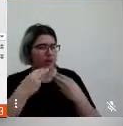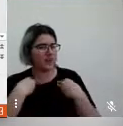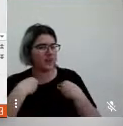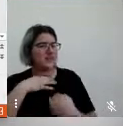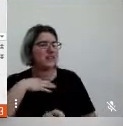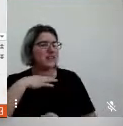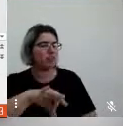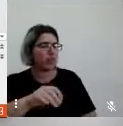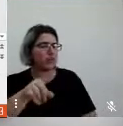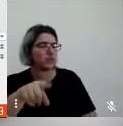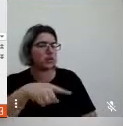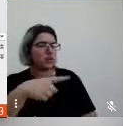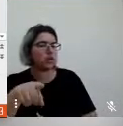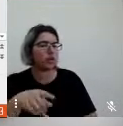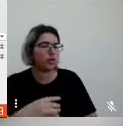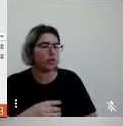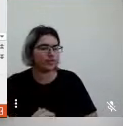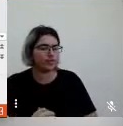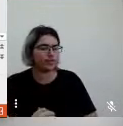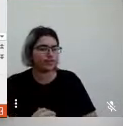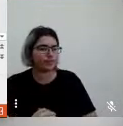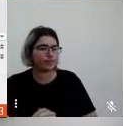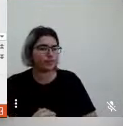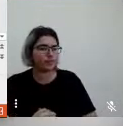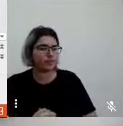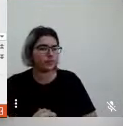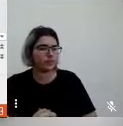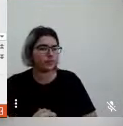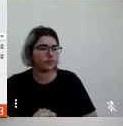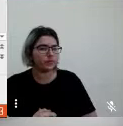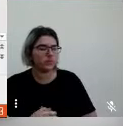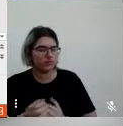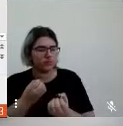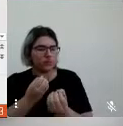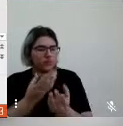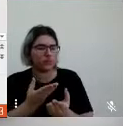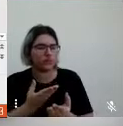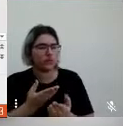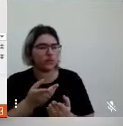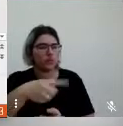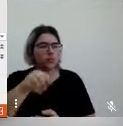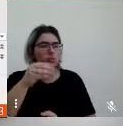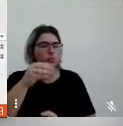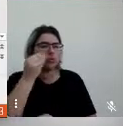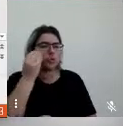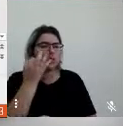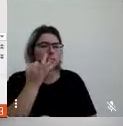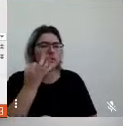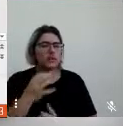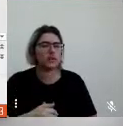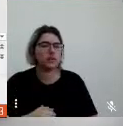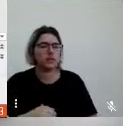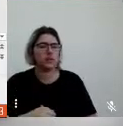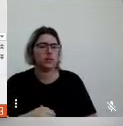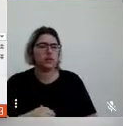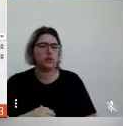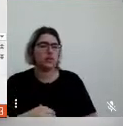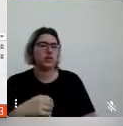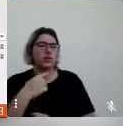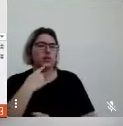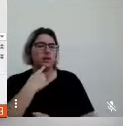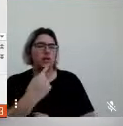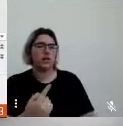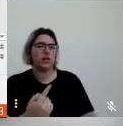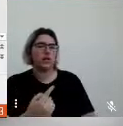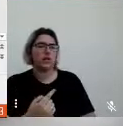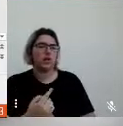azúcar diariamente? Esta pregunta os lo lanzo, a ver qué queréis. Hay que consumir algo de azúcar, ¿no? Yo creo.